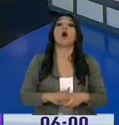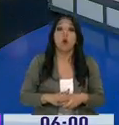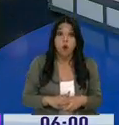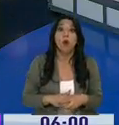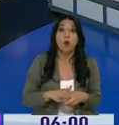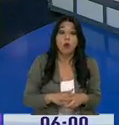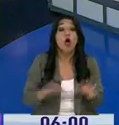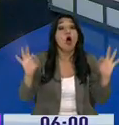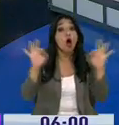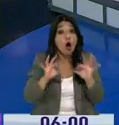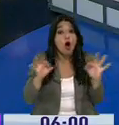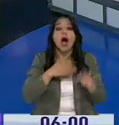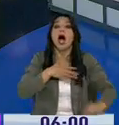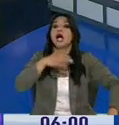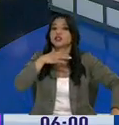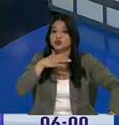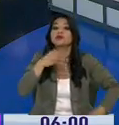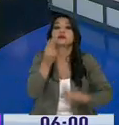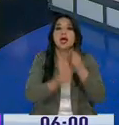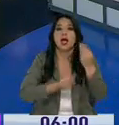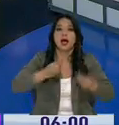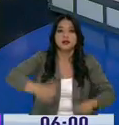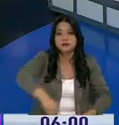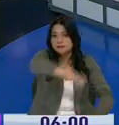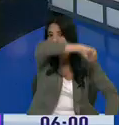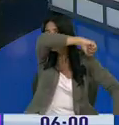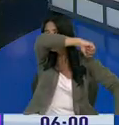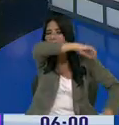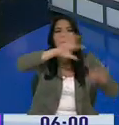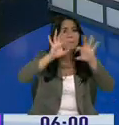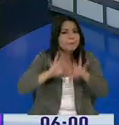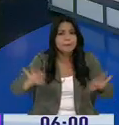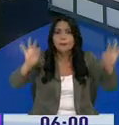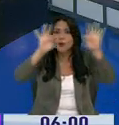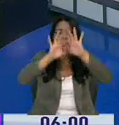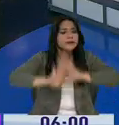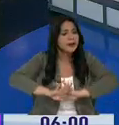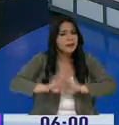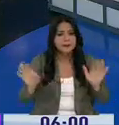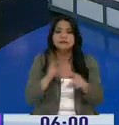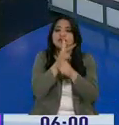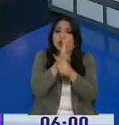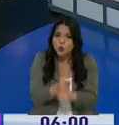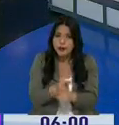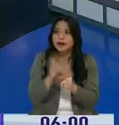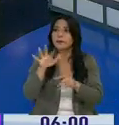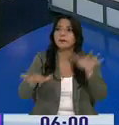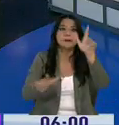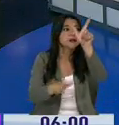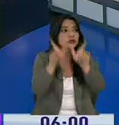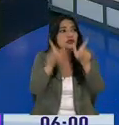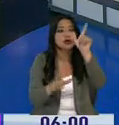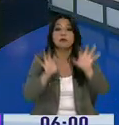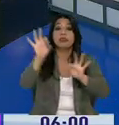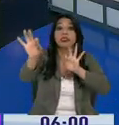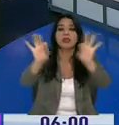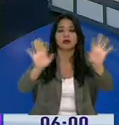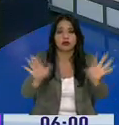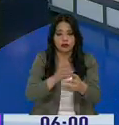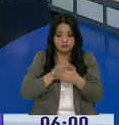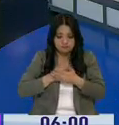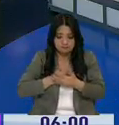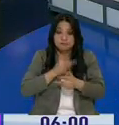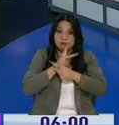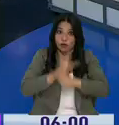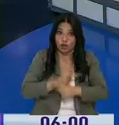toser, hacerlo en, exacto, en el antebrazo. Aquí, así. Así usted se protege, exacto, totalmente y protege al resto también. Lo que hay que hacer es responsable también si uno está